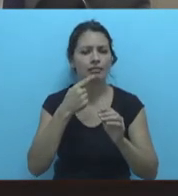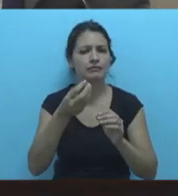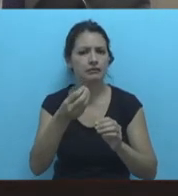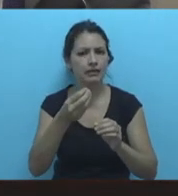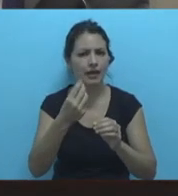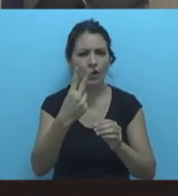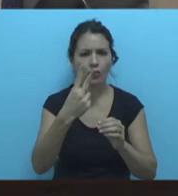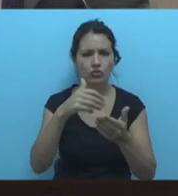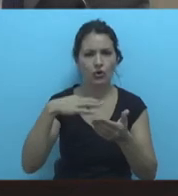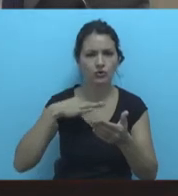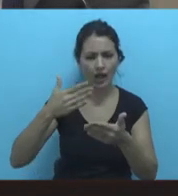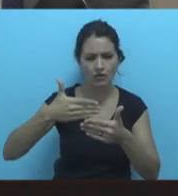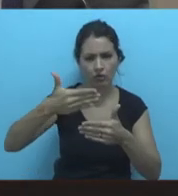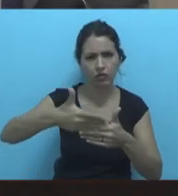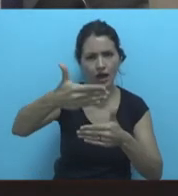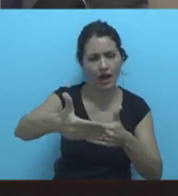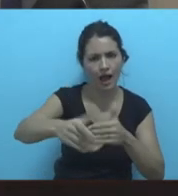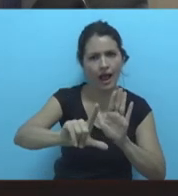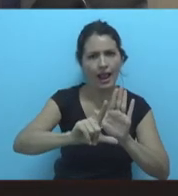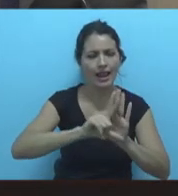plazo de 2 años la vigencia de la ley